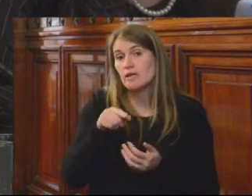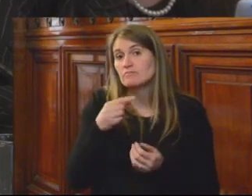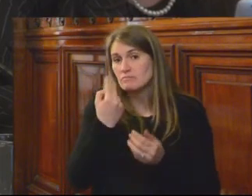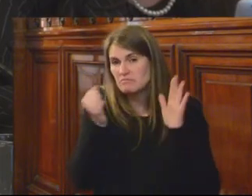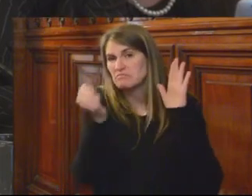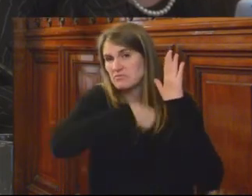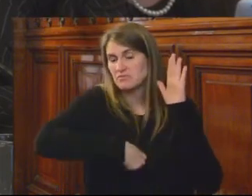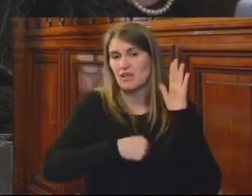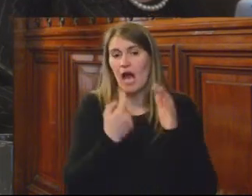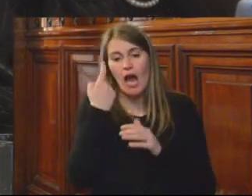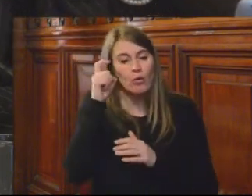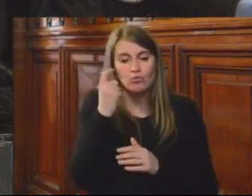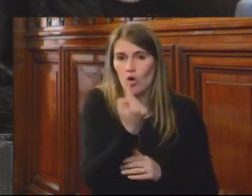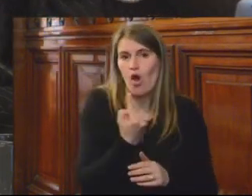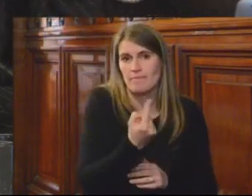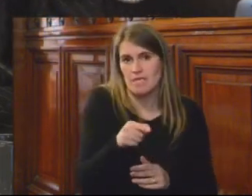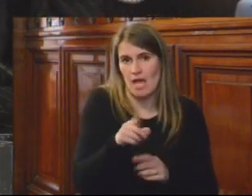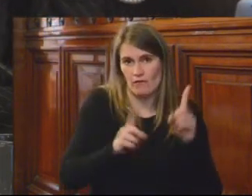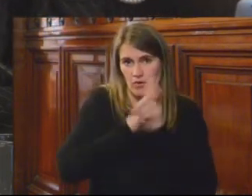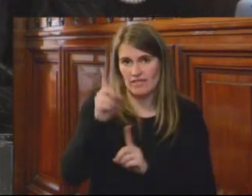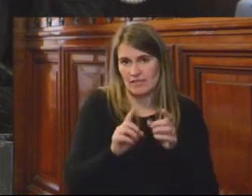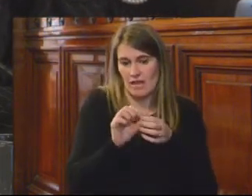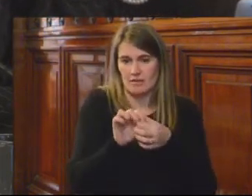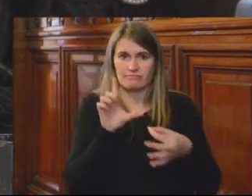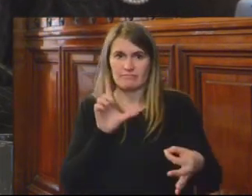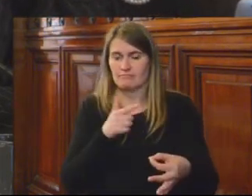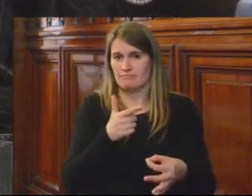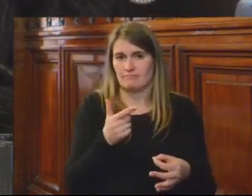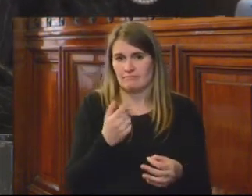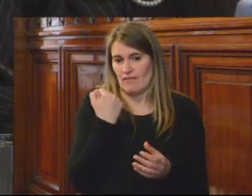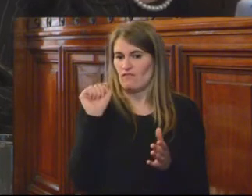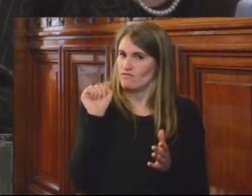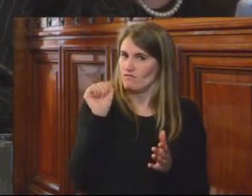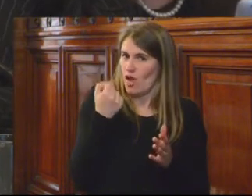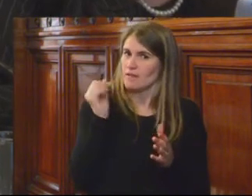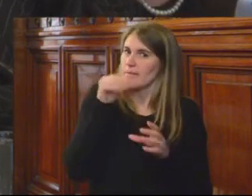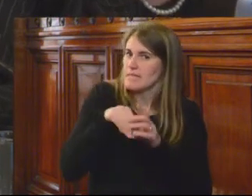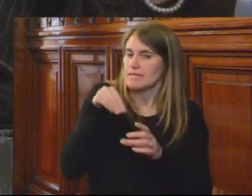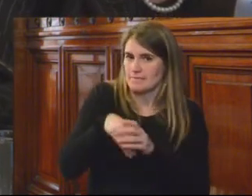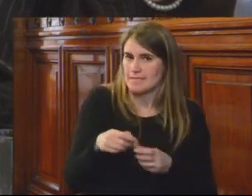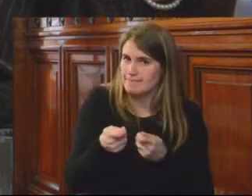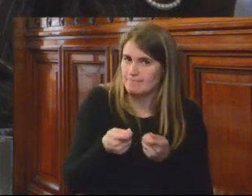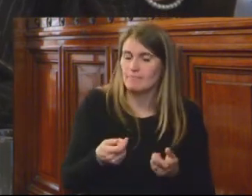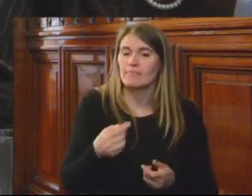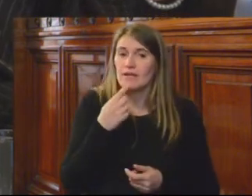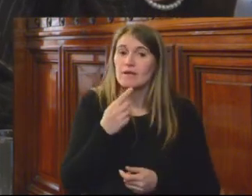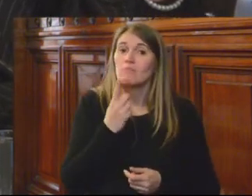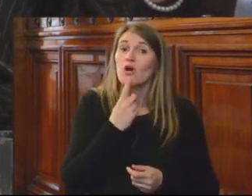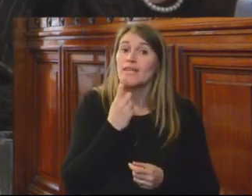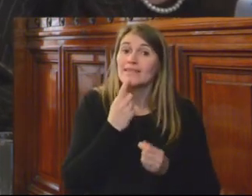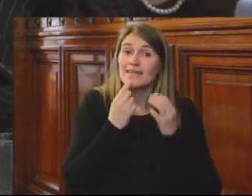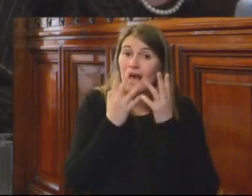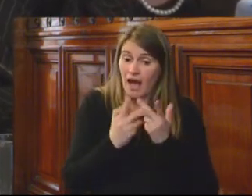la autonomía universitaria en el país. Una política además desarrollada que se ha basado